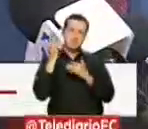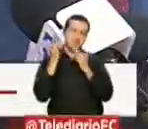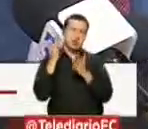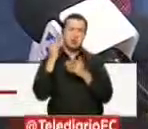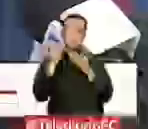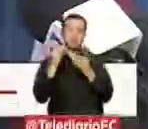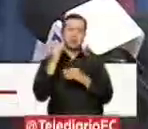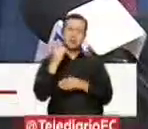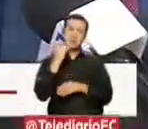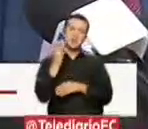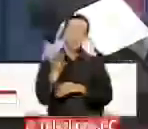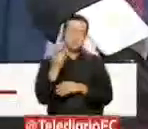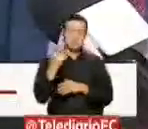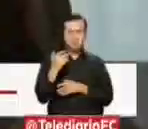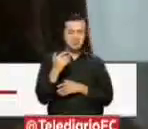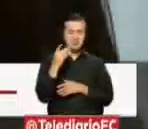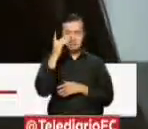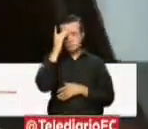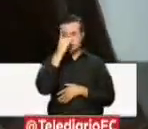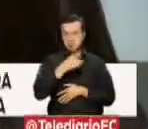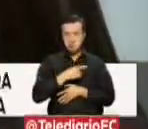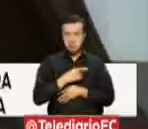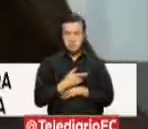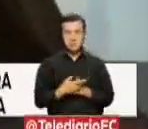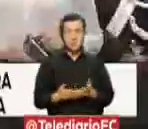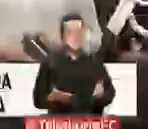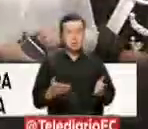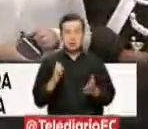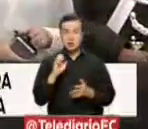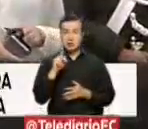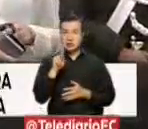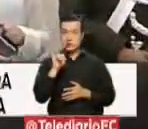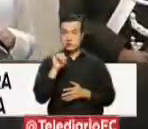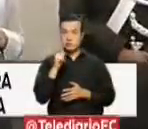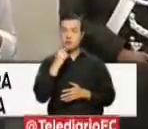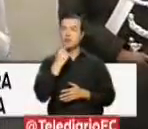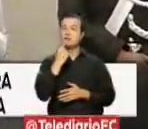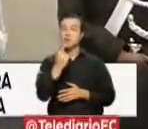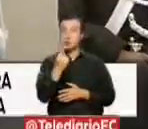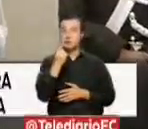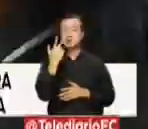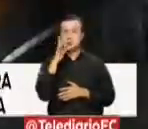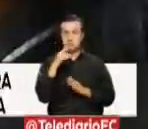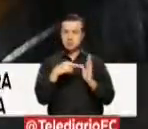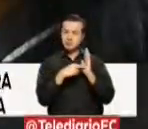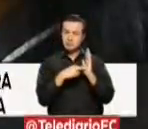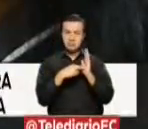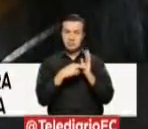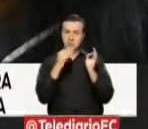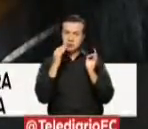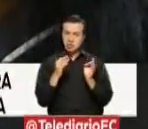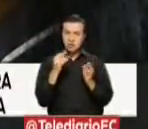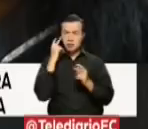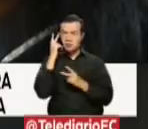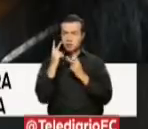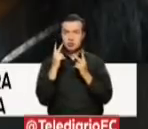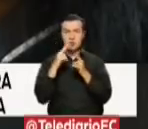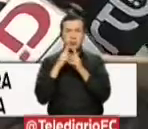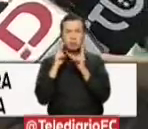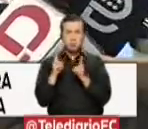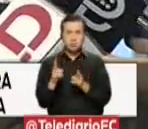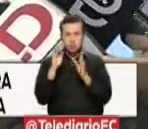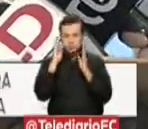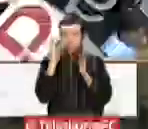justicia ecuatoriana haciendo y deshaciendo. Aunque la víspera, Espín aseguró ante los medios que había cumplido los requisitos para lo que llamó una visita